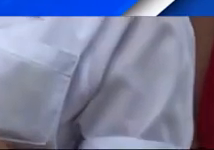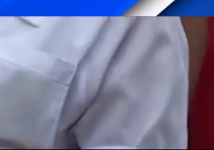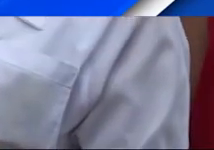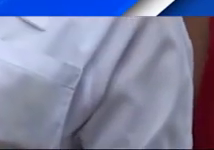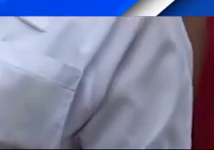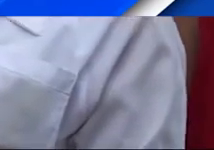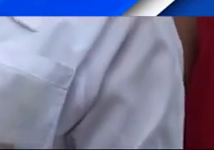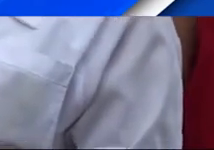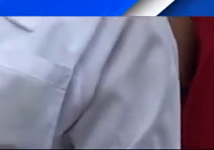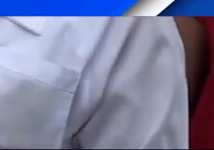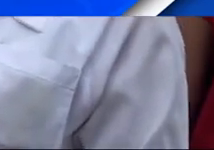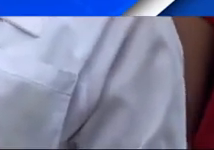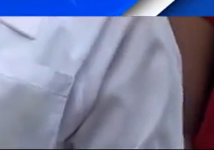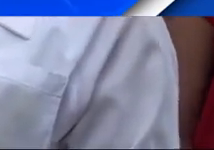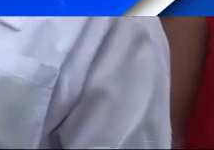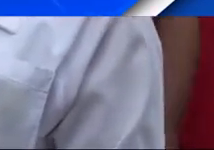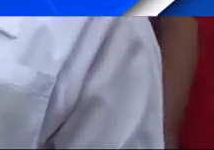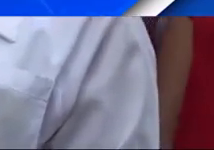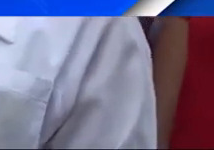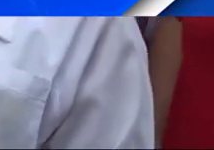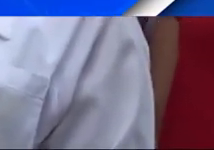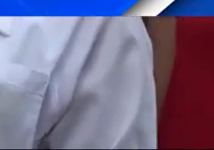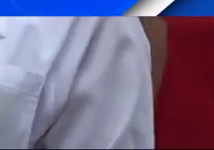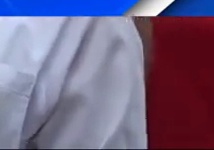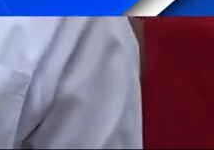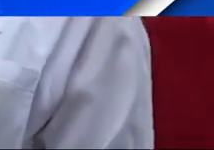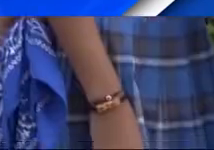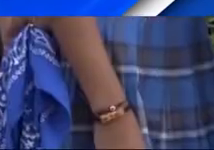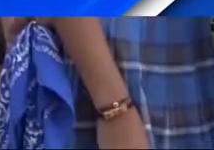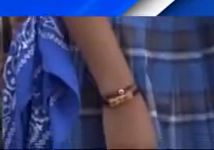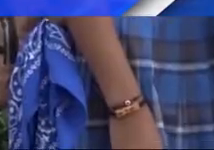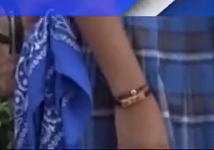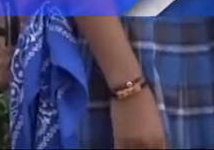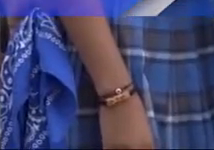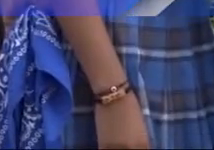el Día Internacional de los Afrodescendientes. Noticias 12.